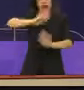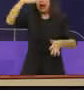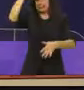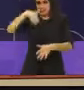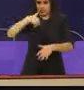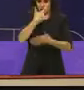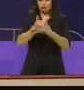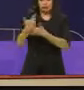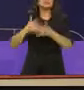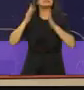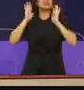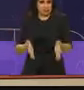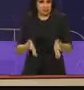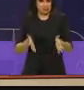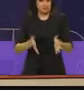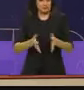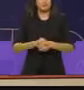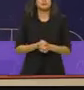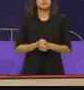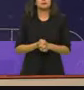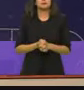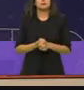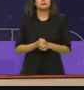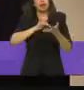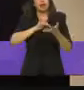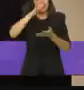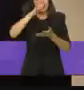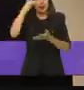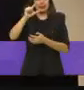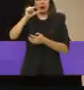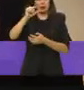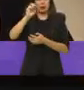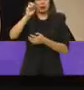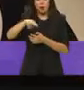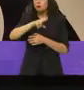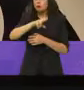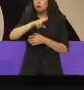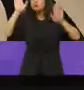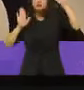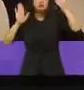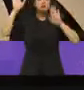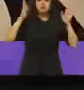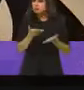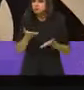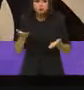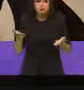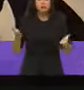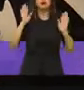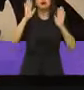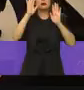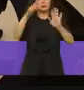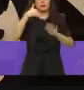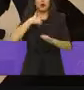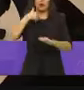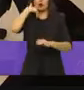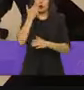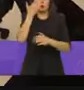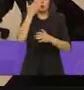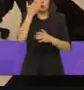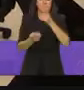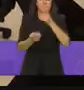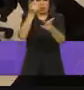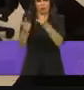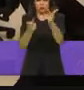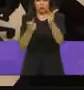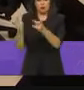infraestructura de primer mundo. Gracias, candidato Salomón Chertorizki. Nadie ha levantado la mano en este momento. Planteo una pregunta. Es un tema que